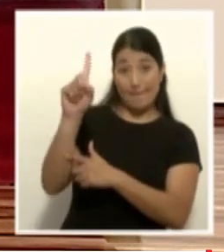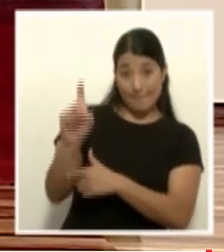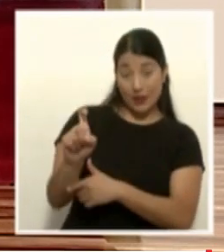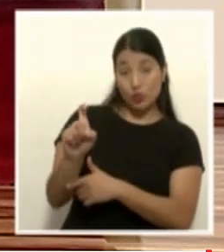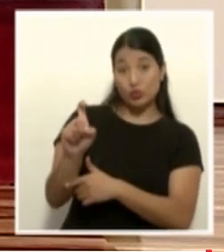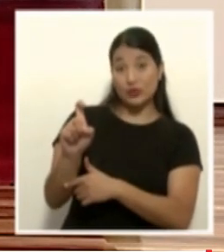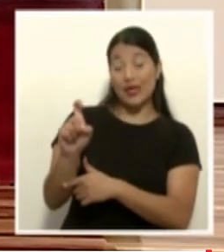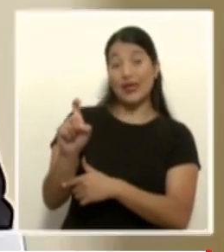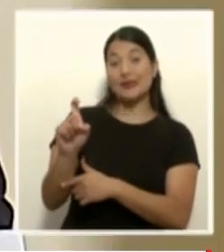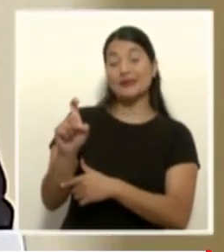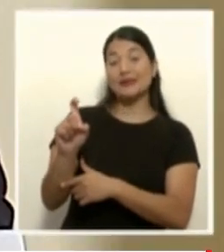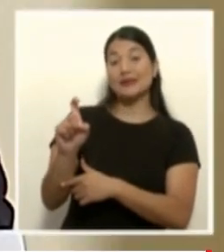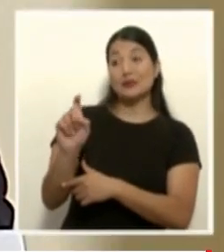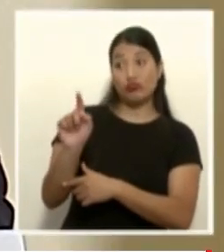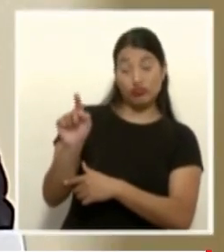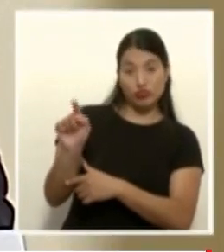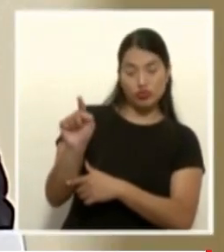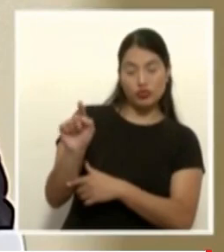don Sebastián,